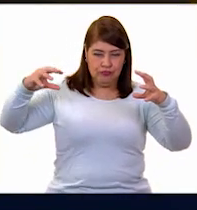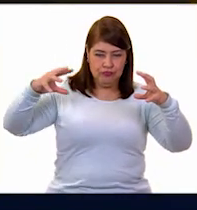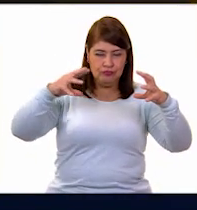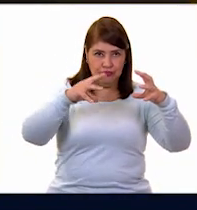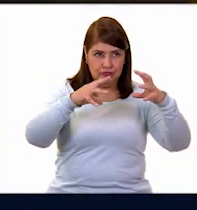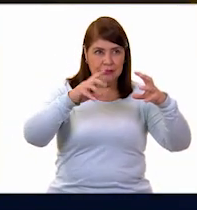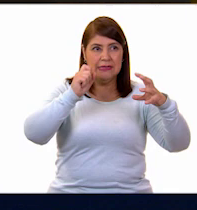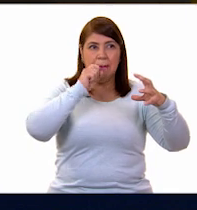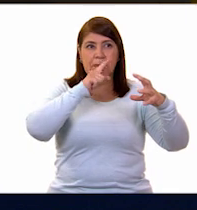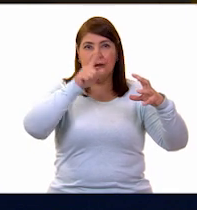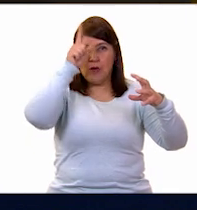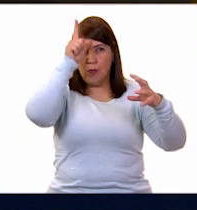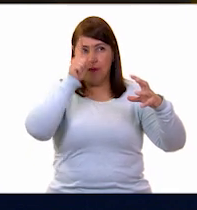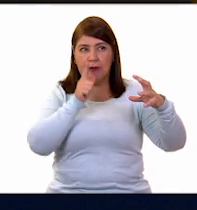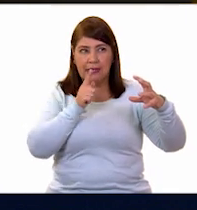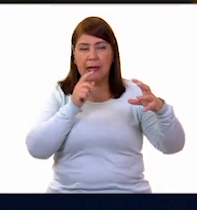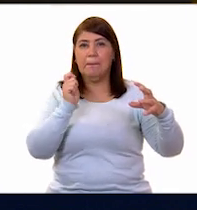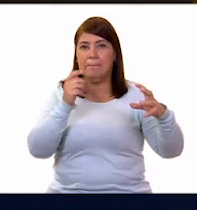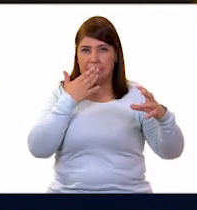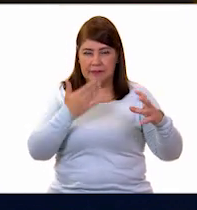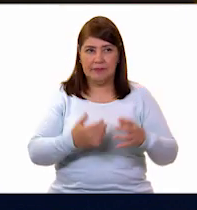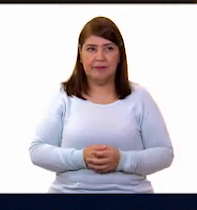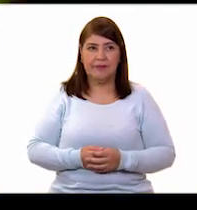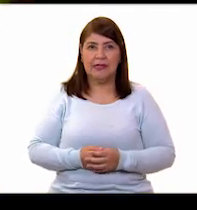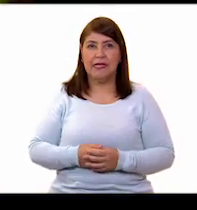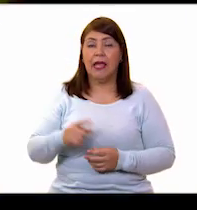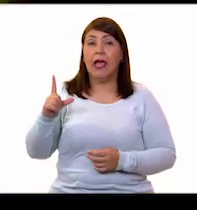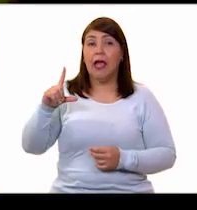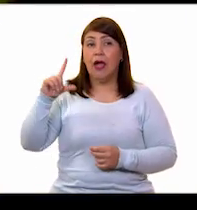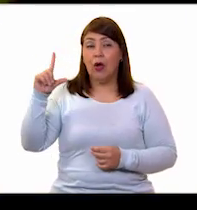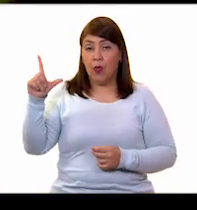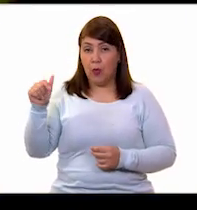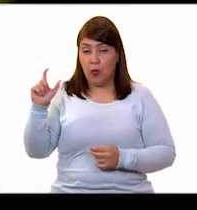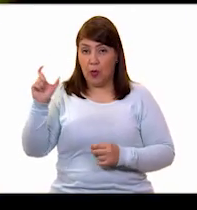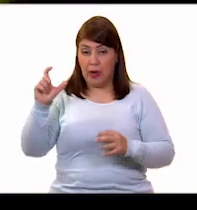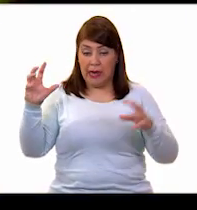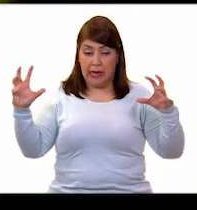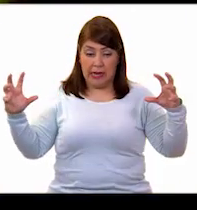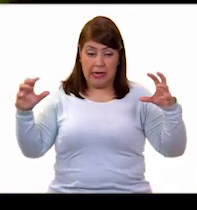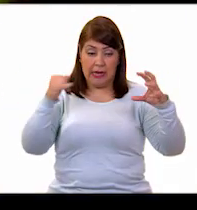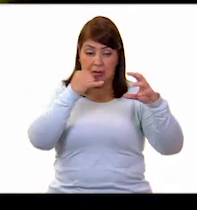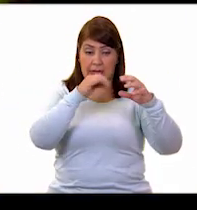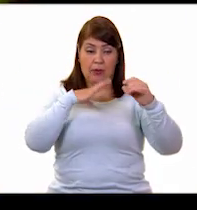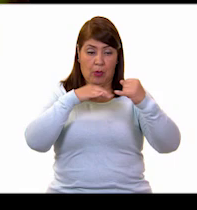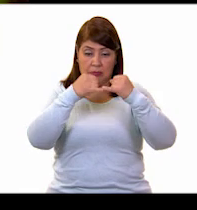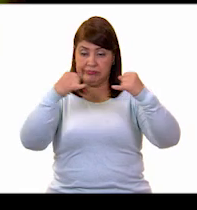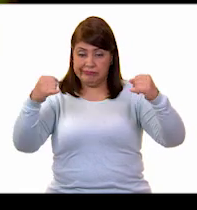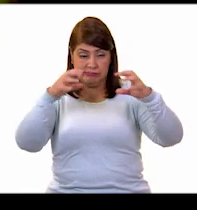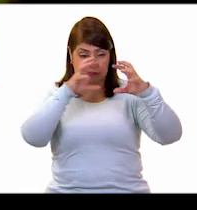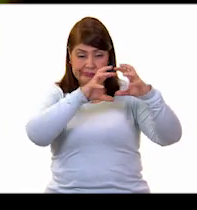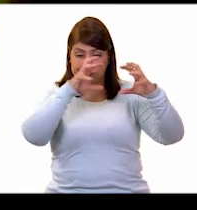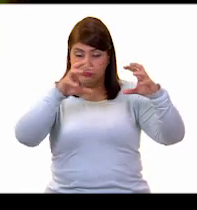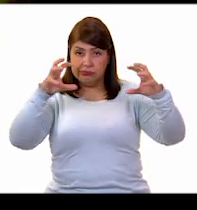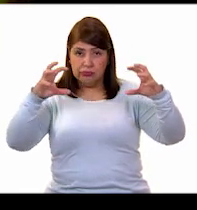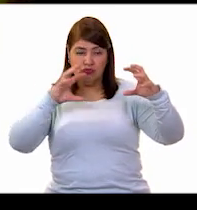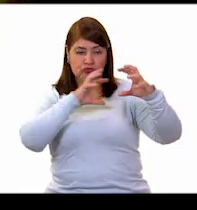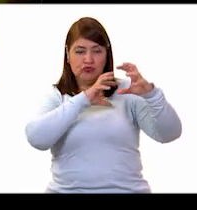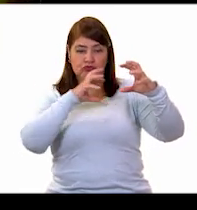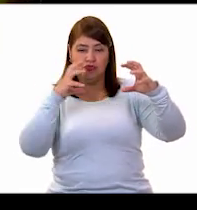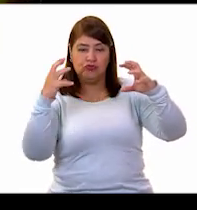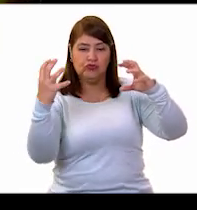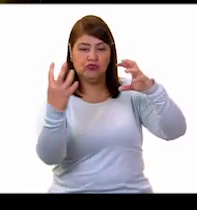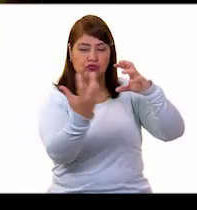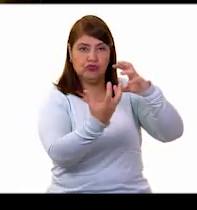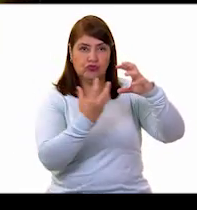Luna. Bien. Y al alinear la Luna con la Tierra por medio de los movimientos de rotación y